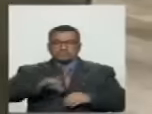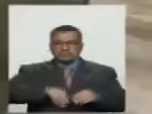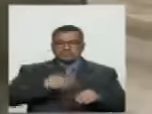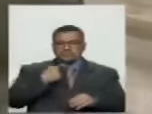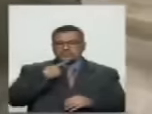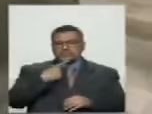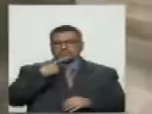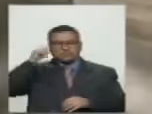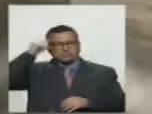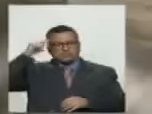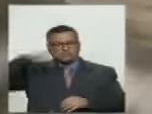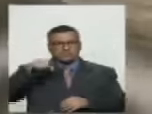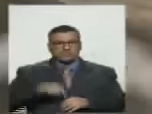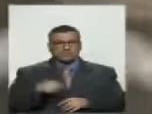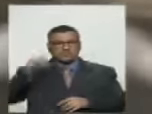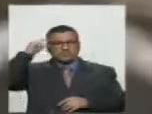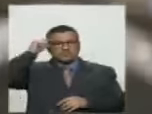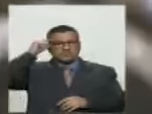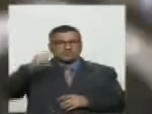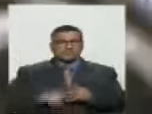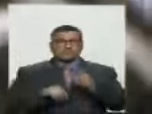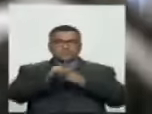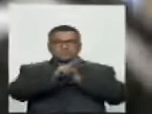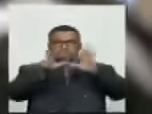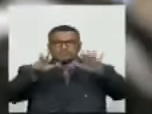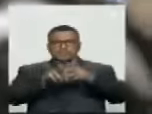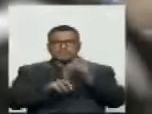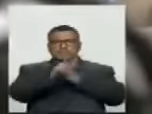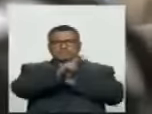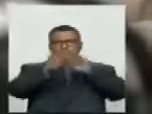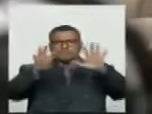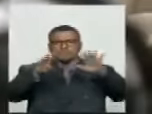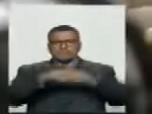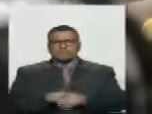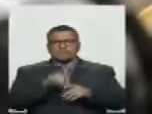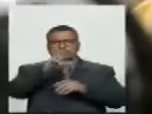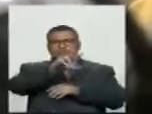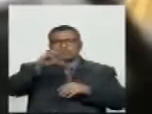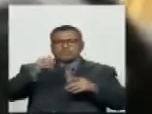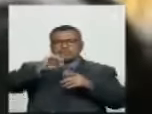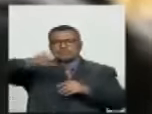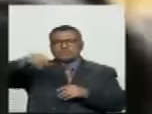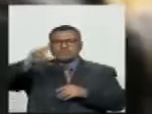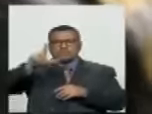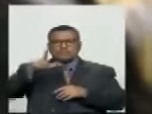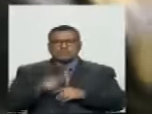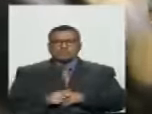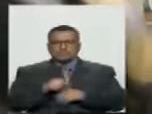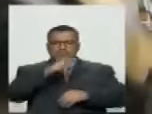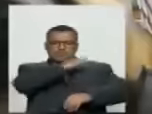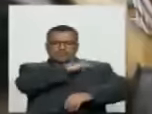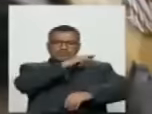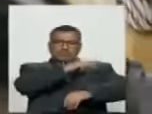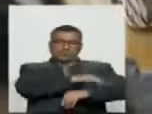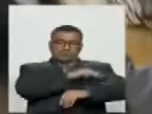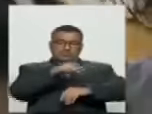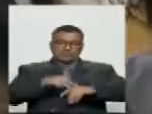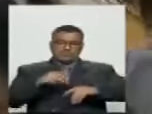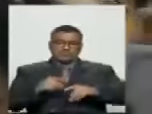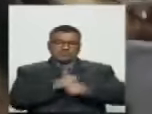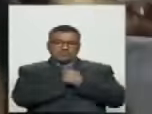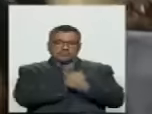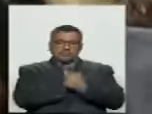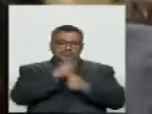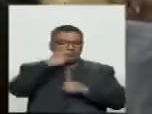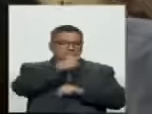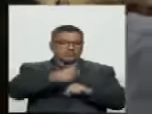hoy que en los días 28, 29, 30 de julio, la moral, la dignidad, el amor de